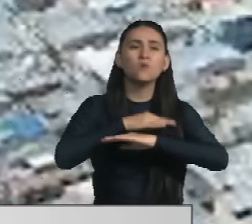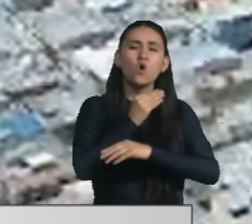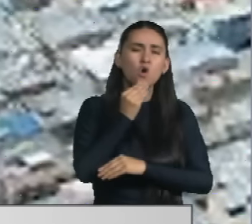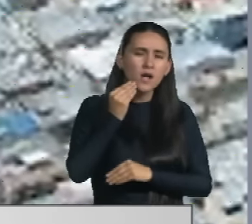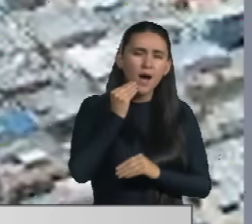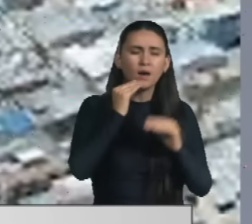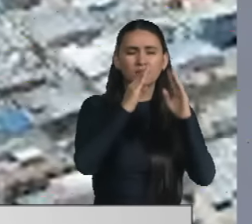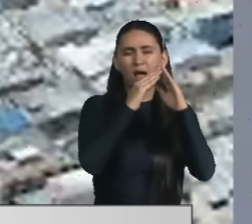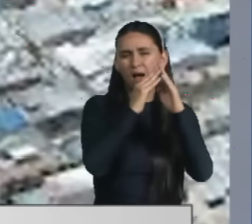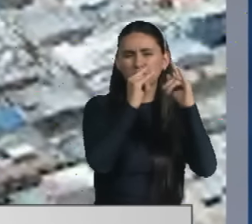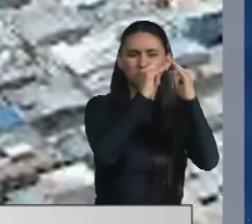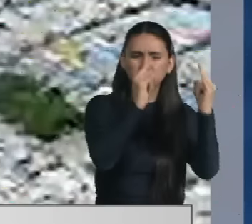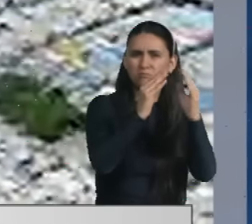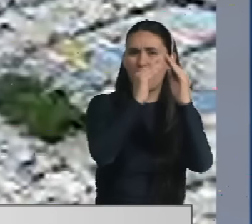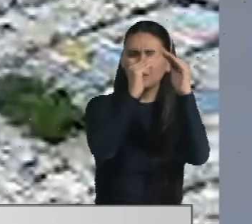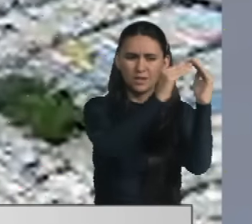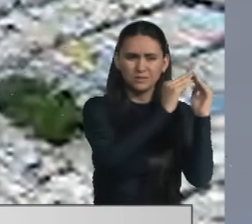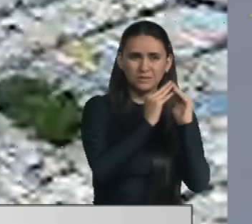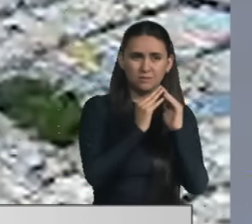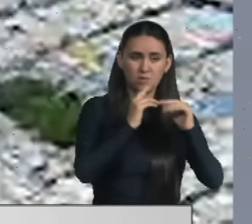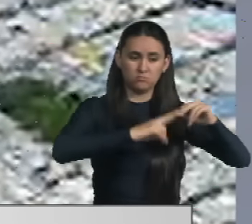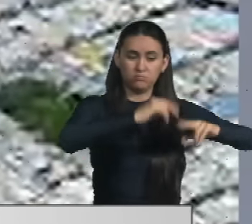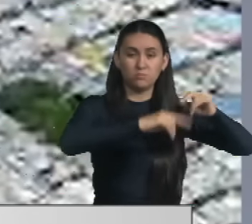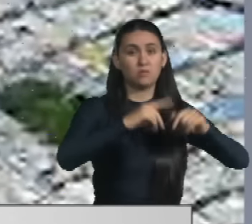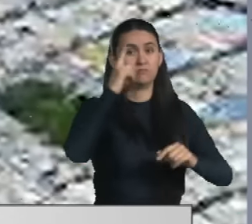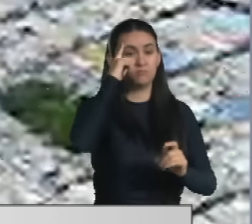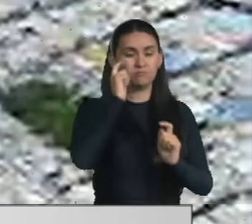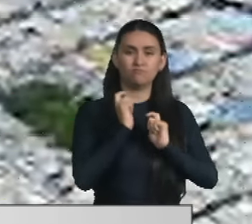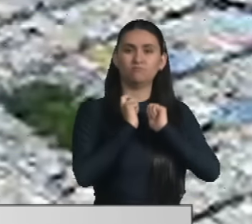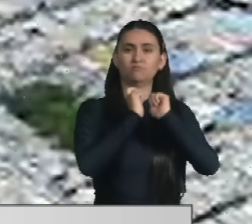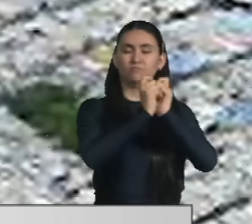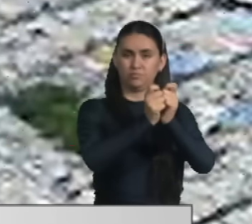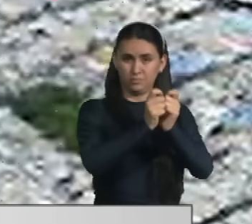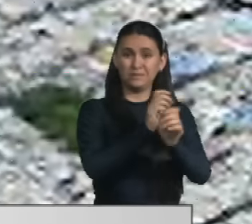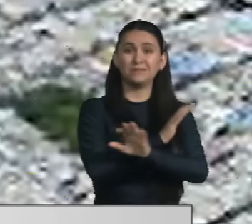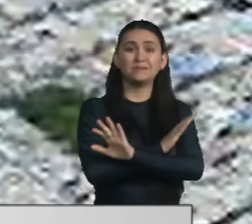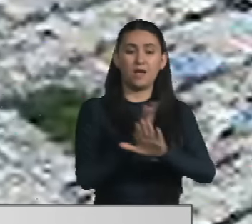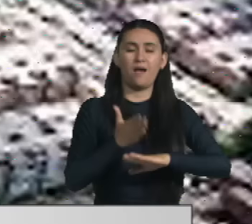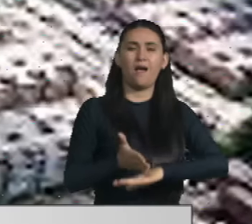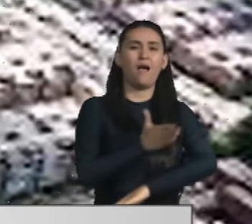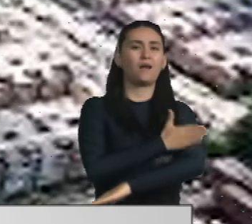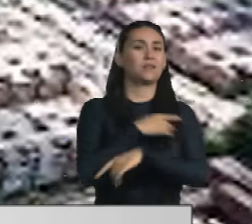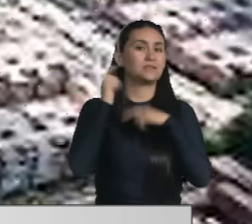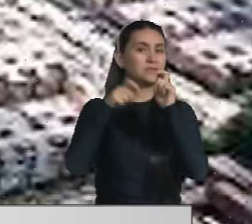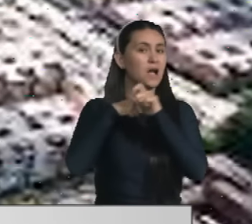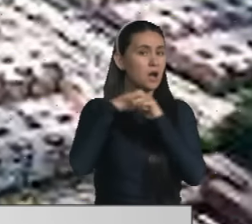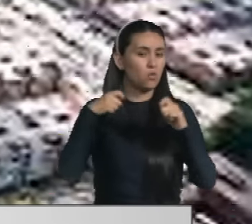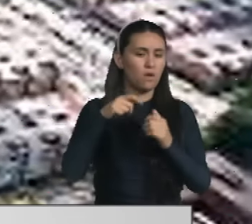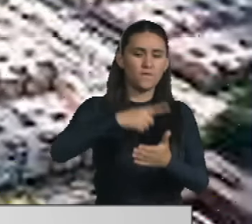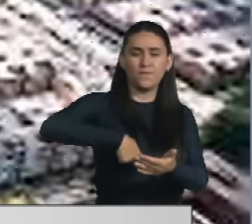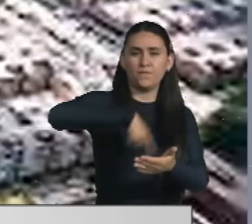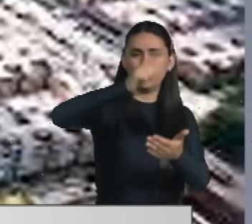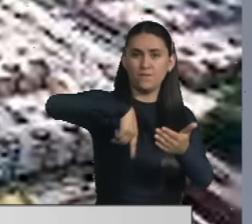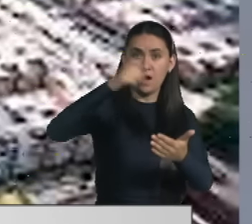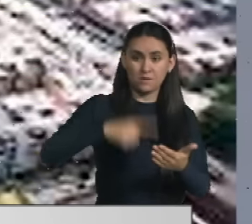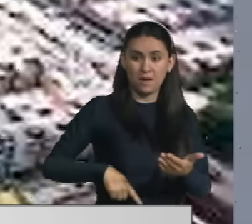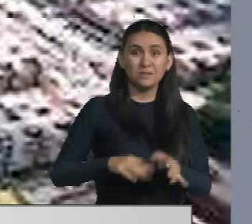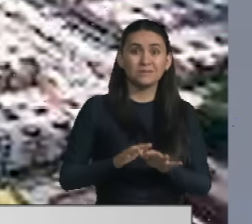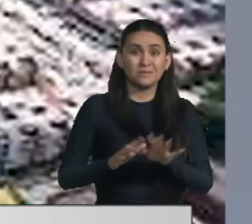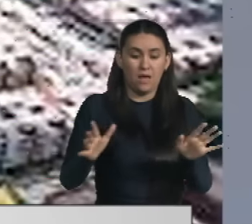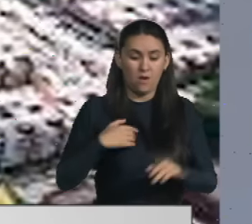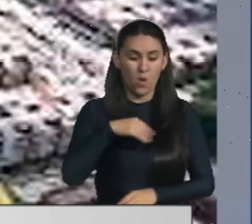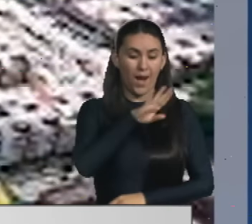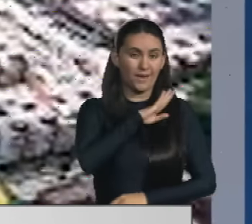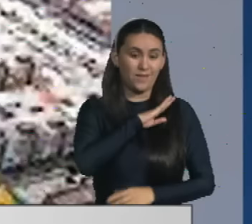de múltiples casas que se iban a realizar en ese megaproyecto que dejó adjudicado la administración de la exalcaldesa Claudia López a tan solo 3 días de finalizar